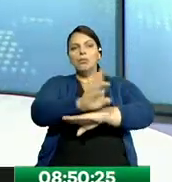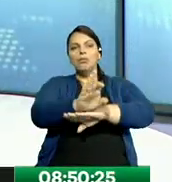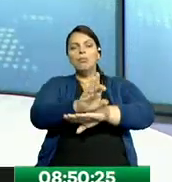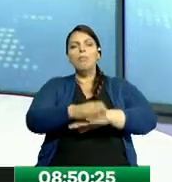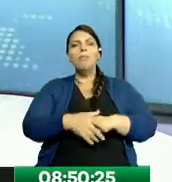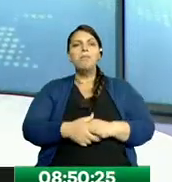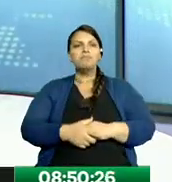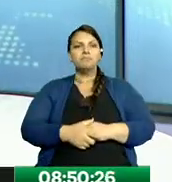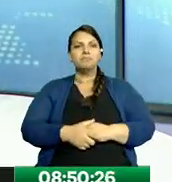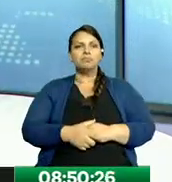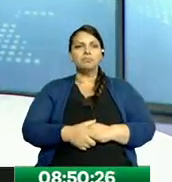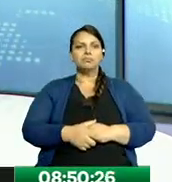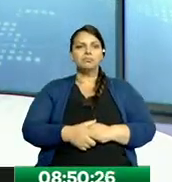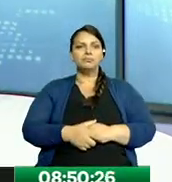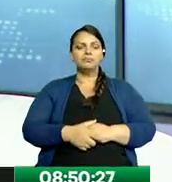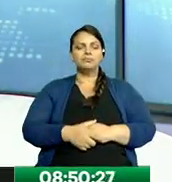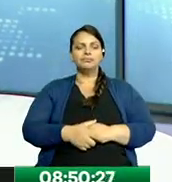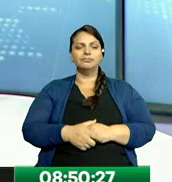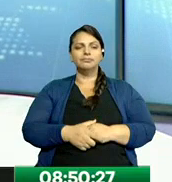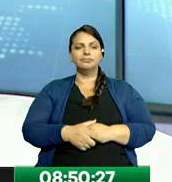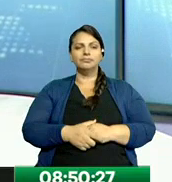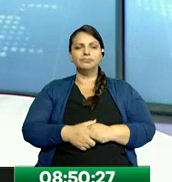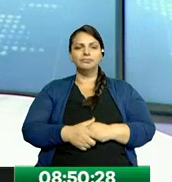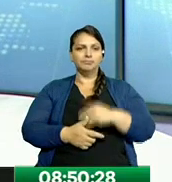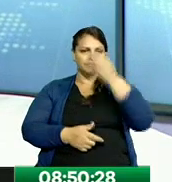informe, Jorge. Buenos días.